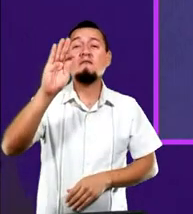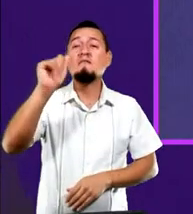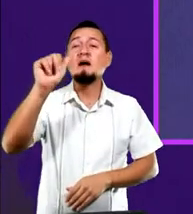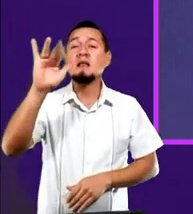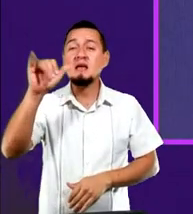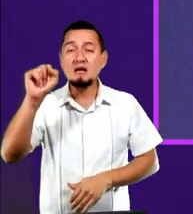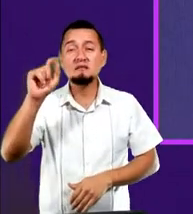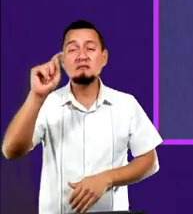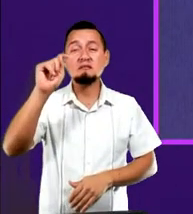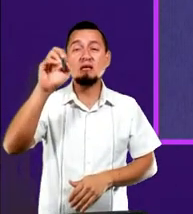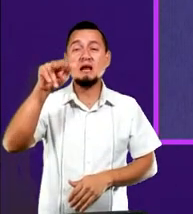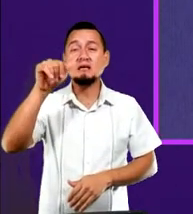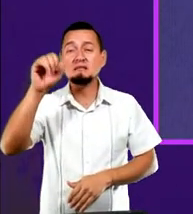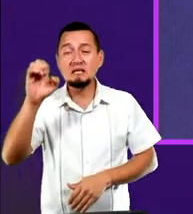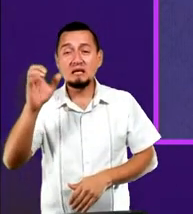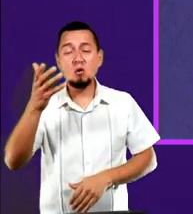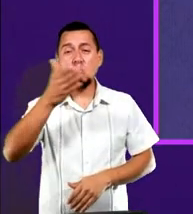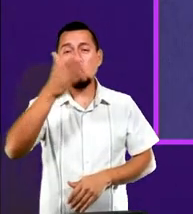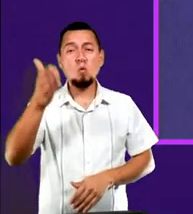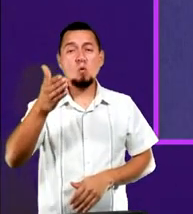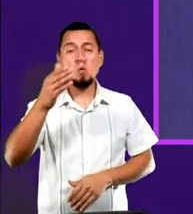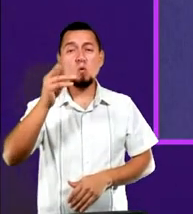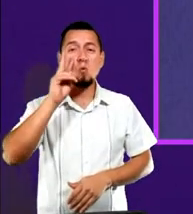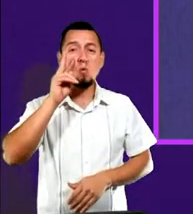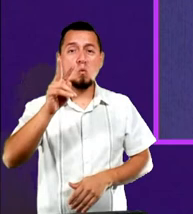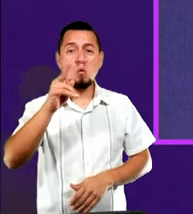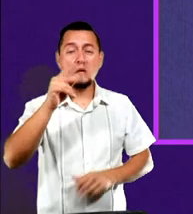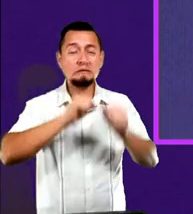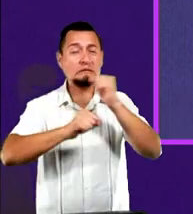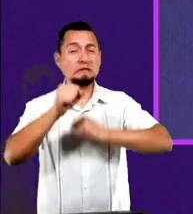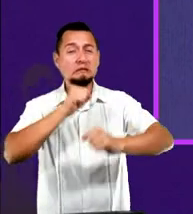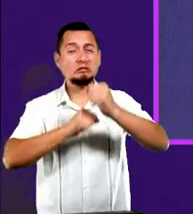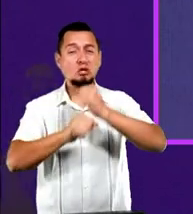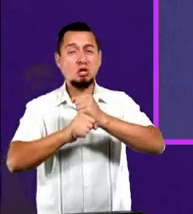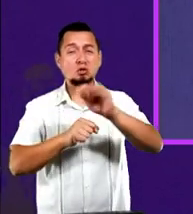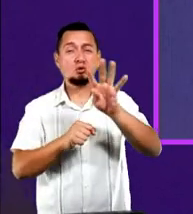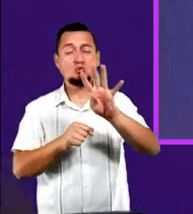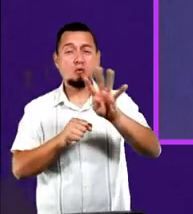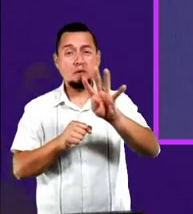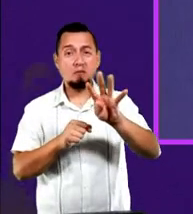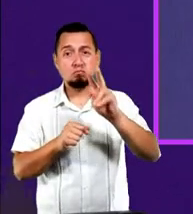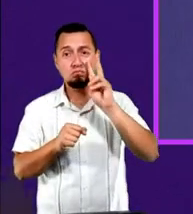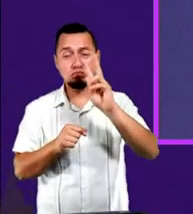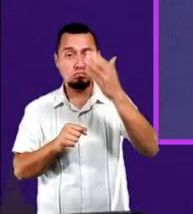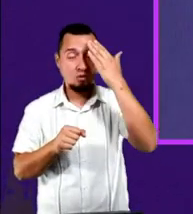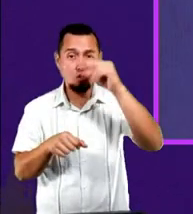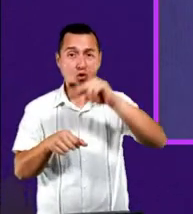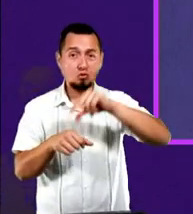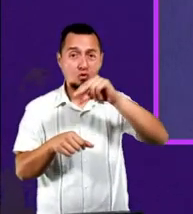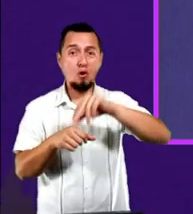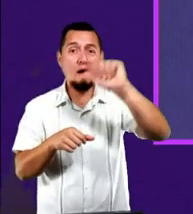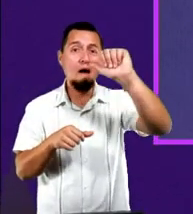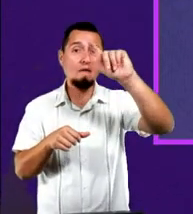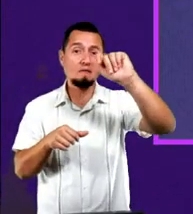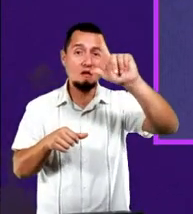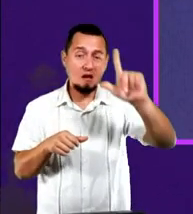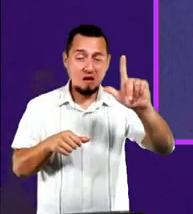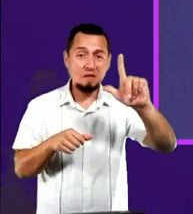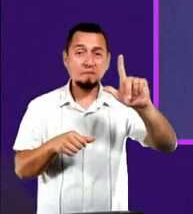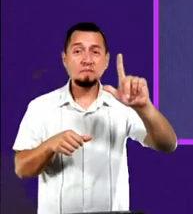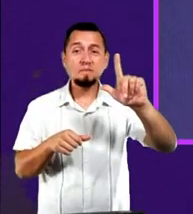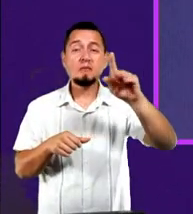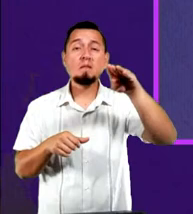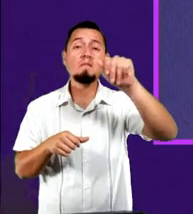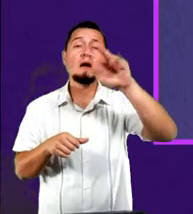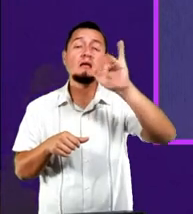en la última cuarta parte del siglo XIX, el doctor Ad, María Izquierdo, que fue una pintora